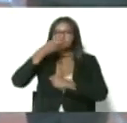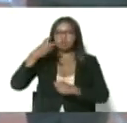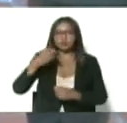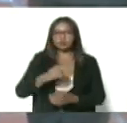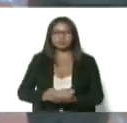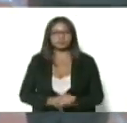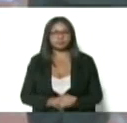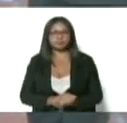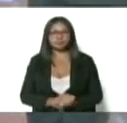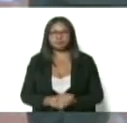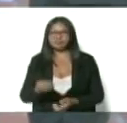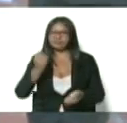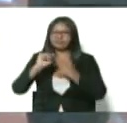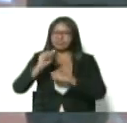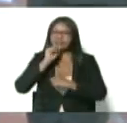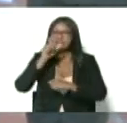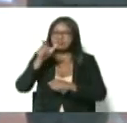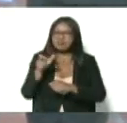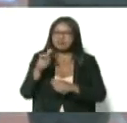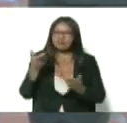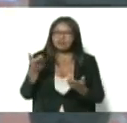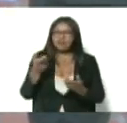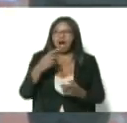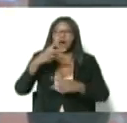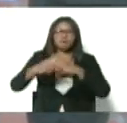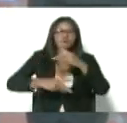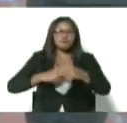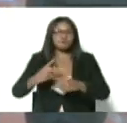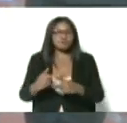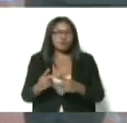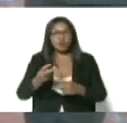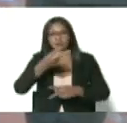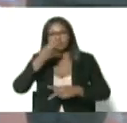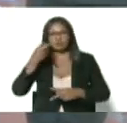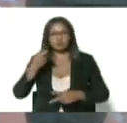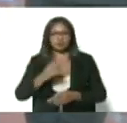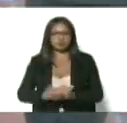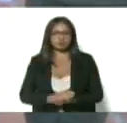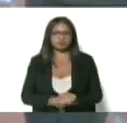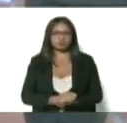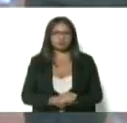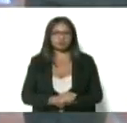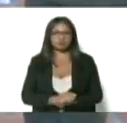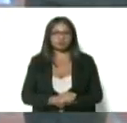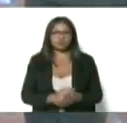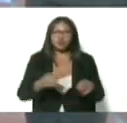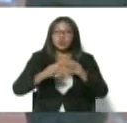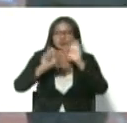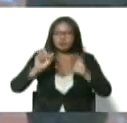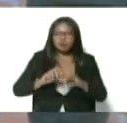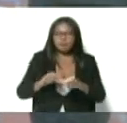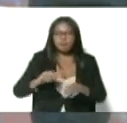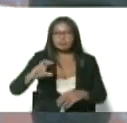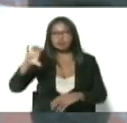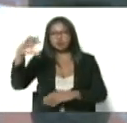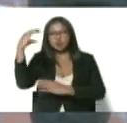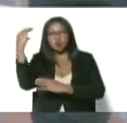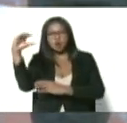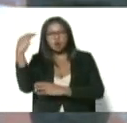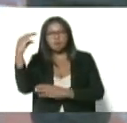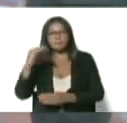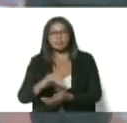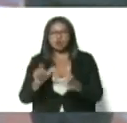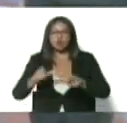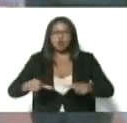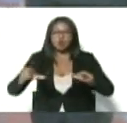que el gran productor de cocaína como es la república de colombia no utilice nuestros espacios